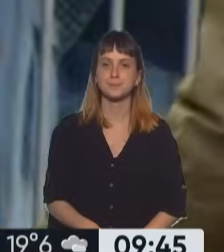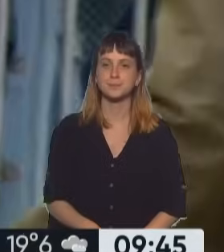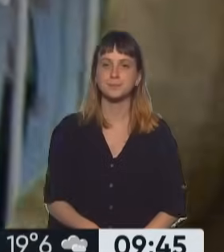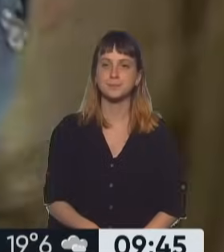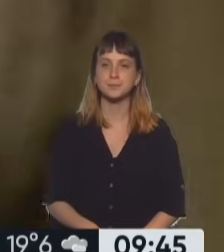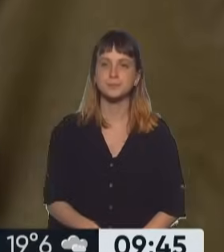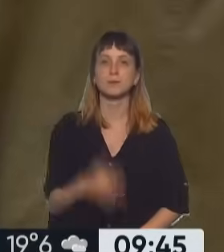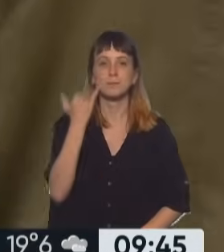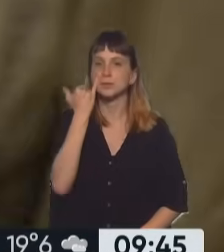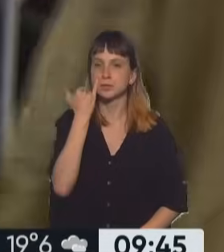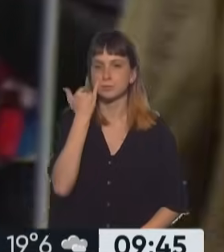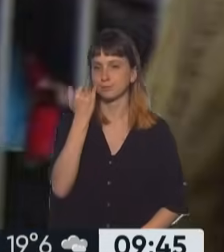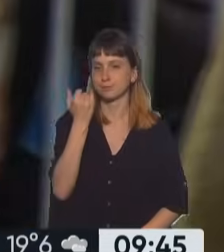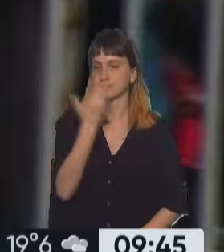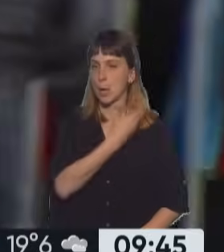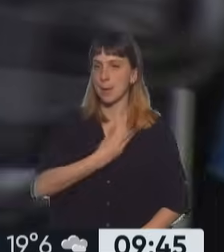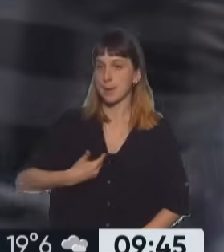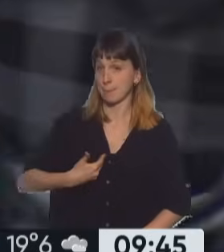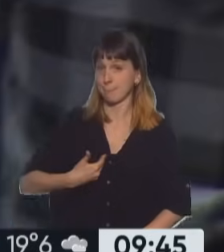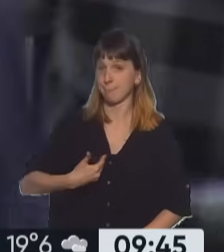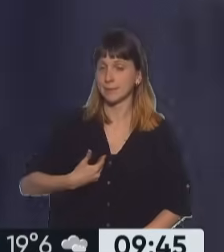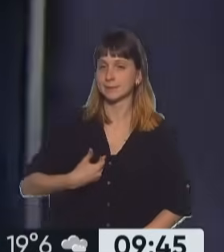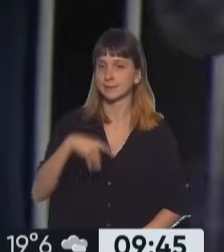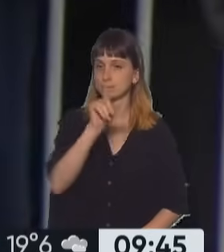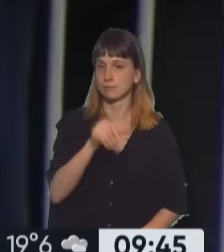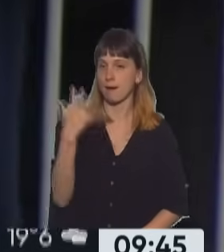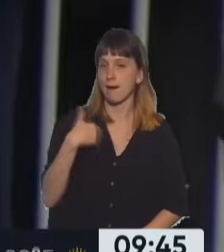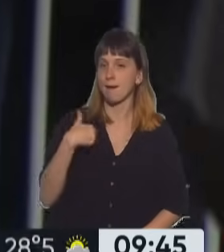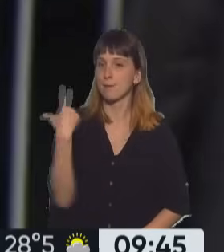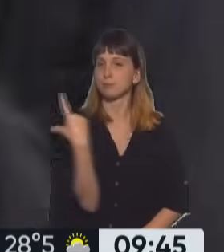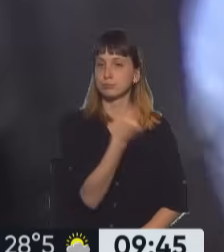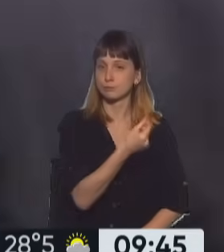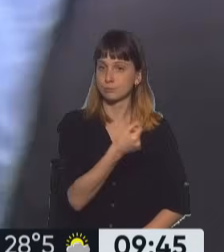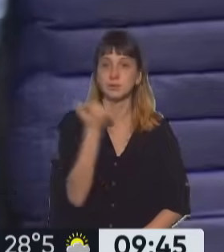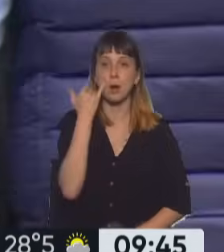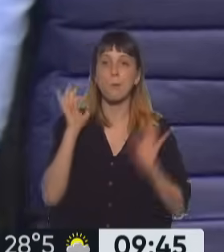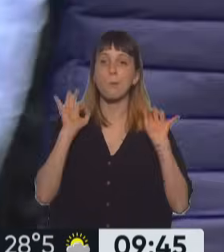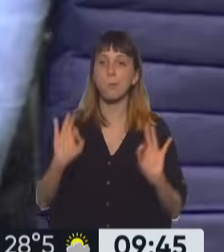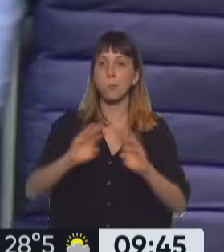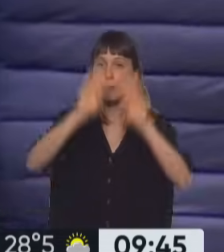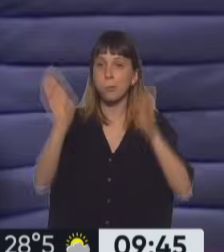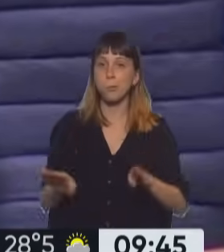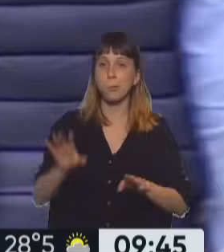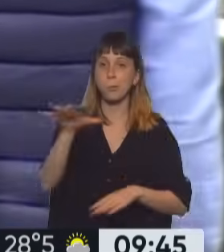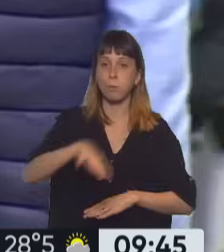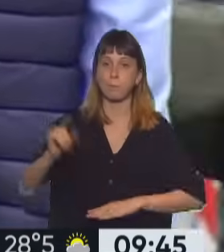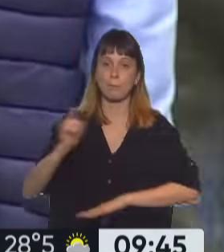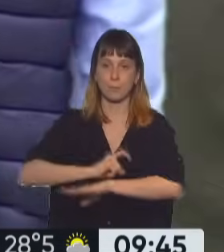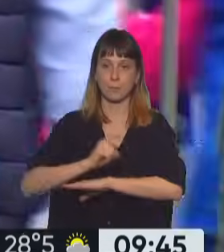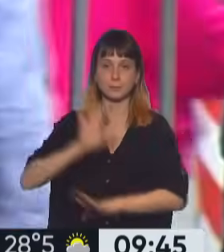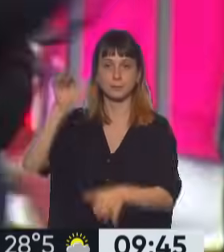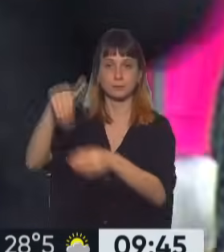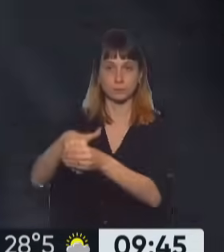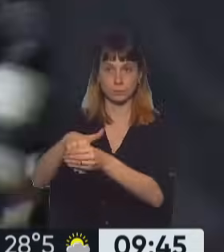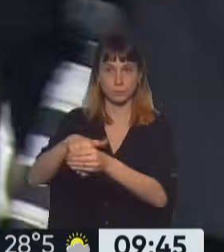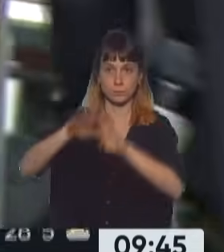entonces se retira el primer mandatario argentino que acaba, reiteramos, de votar en Puerto Madero, en el